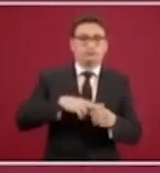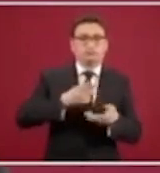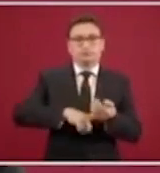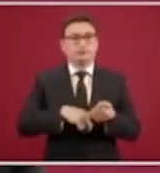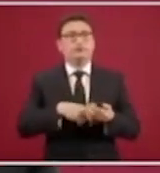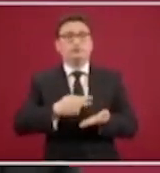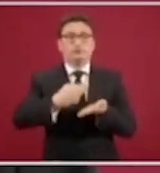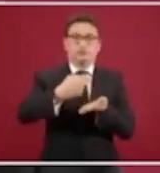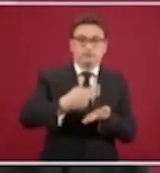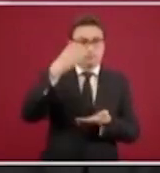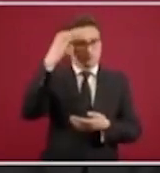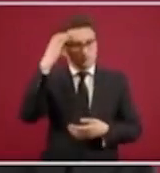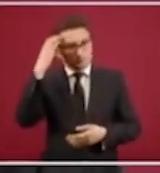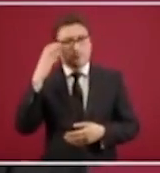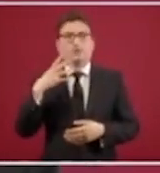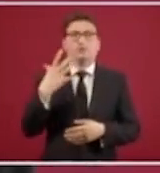los ventiladores,